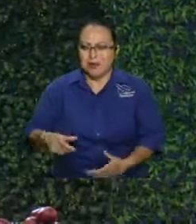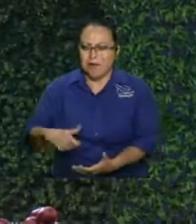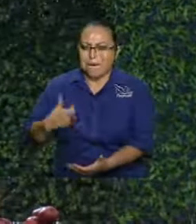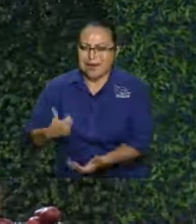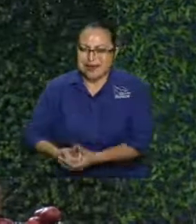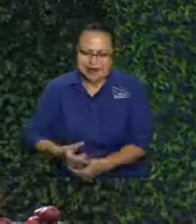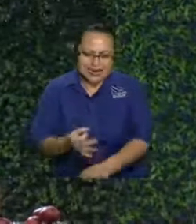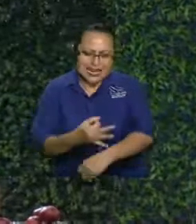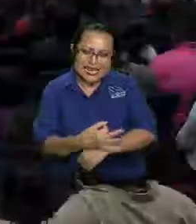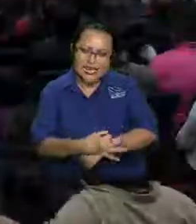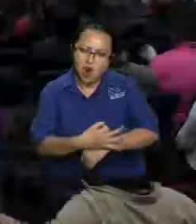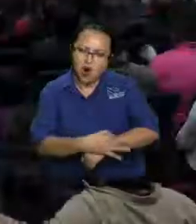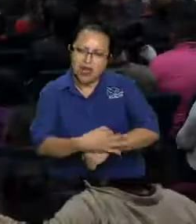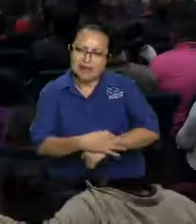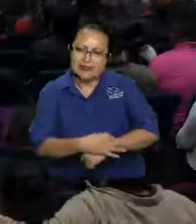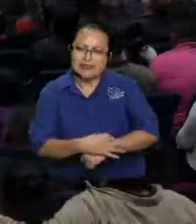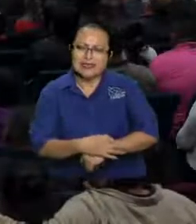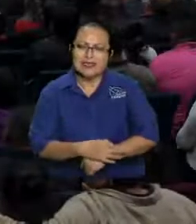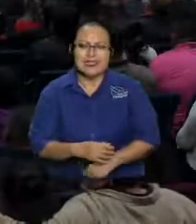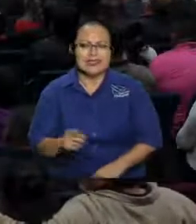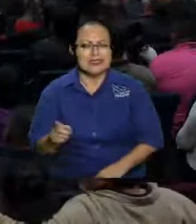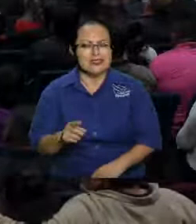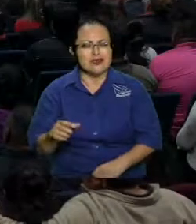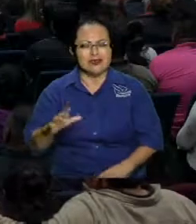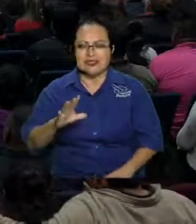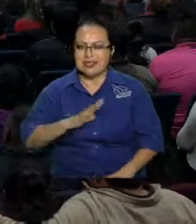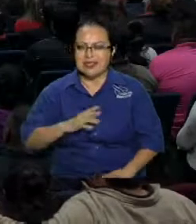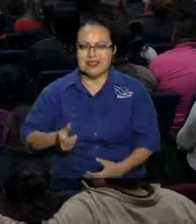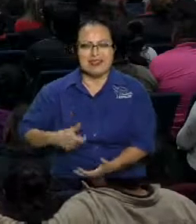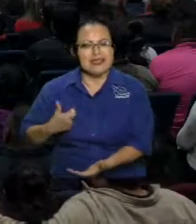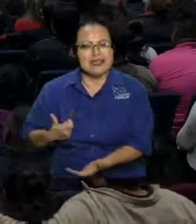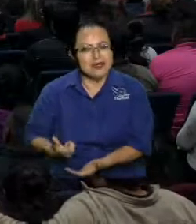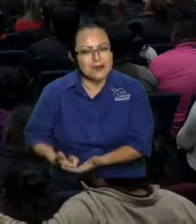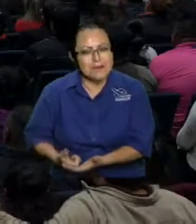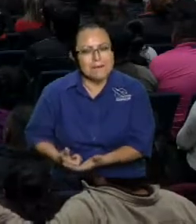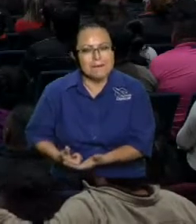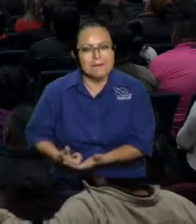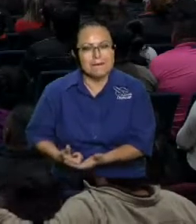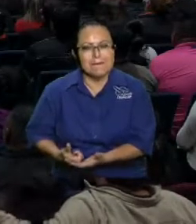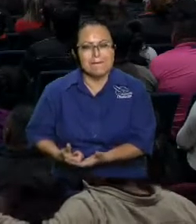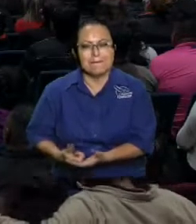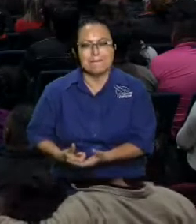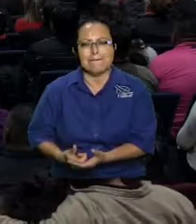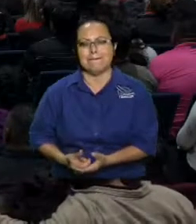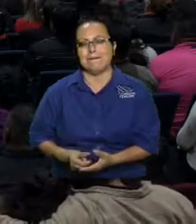de relojes si no tiene, hermano? Si no tiene plata.